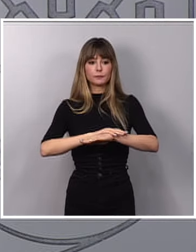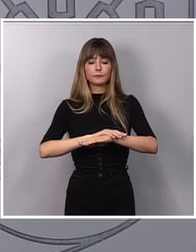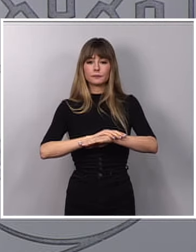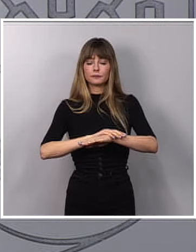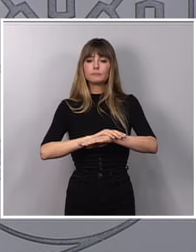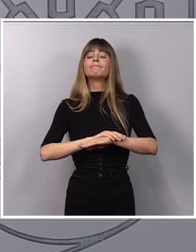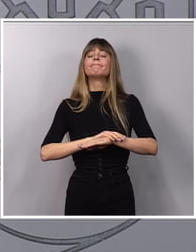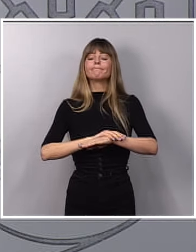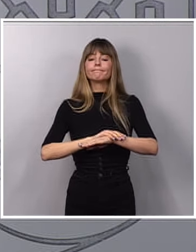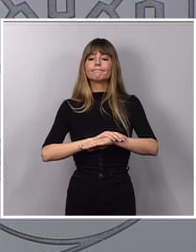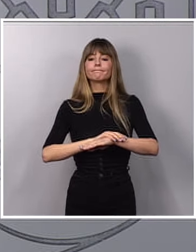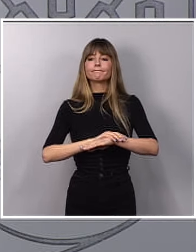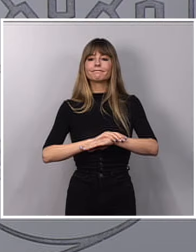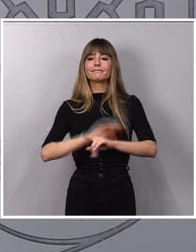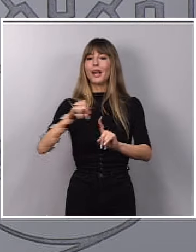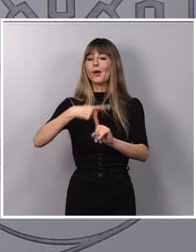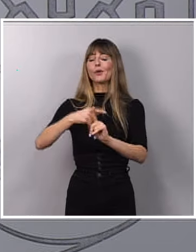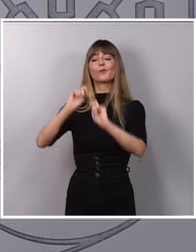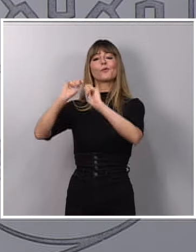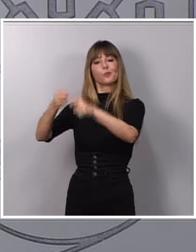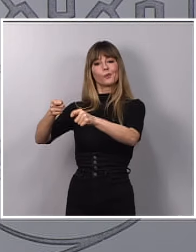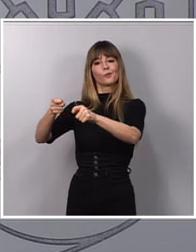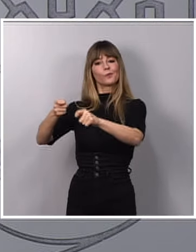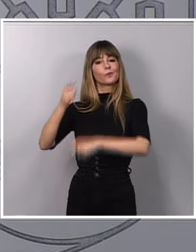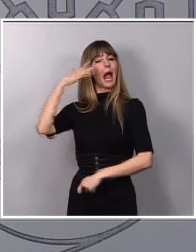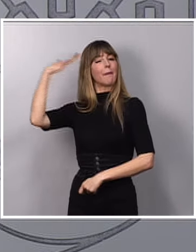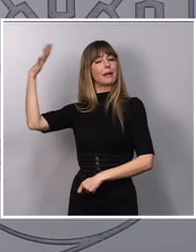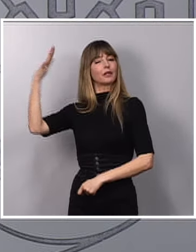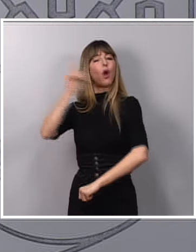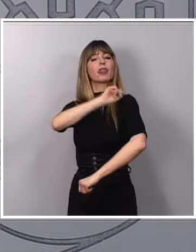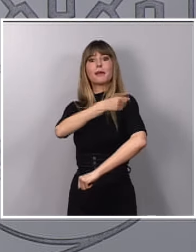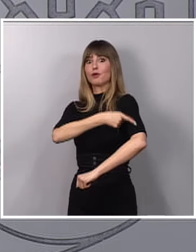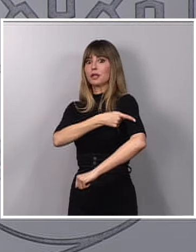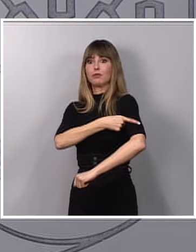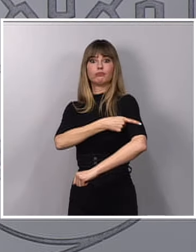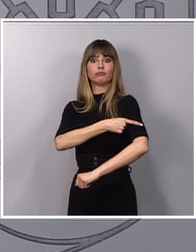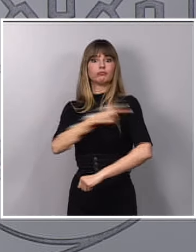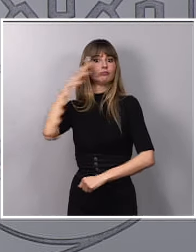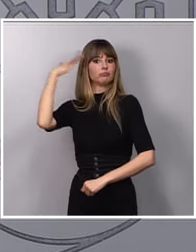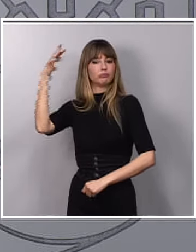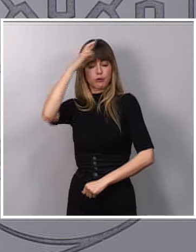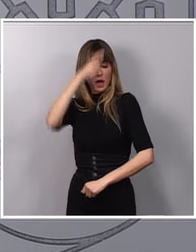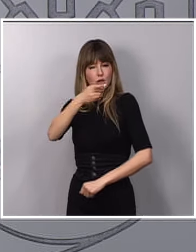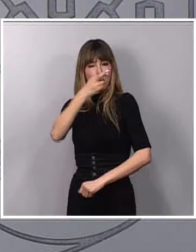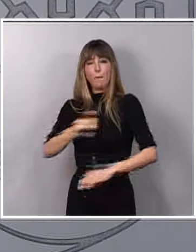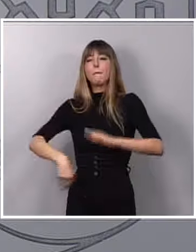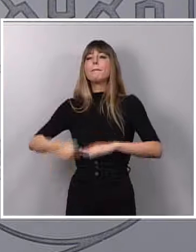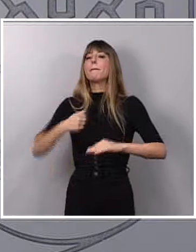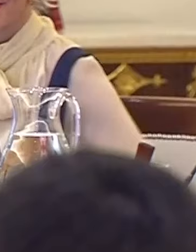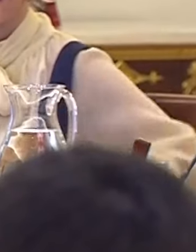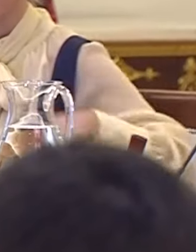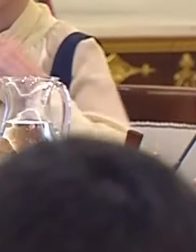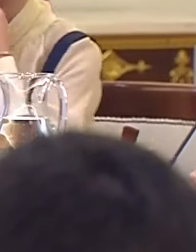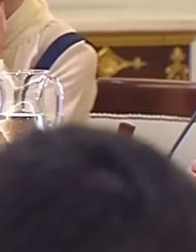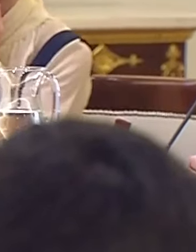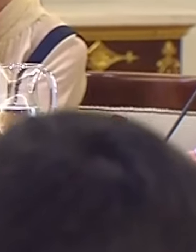otorgado la Gran Cruz al mérito deportivo, es la máxima distinción que puede recibir un deportista en España.